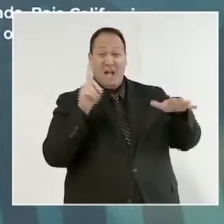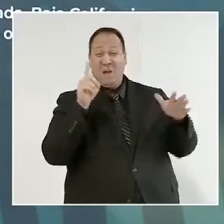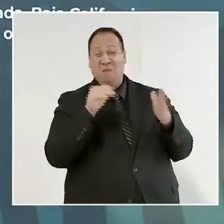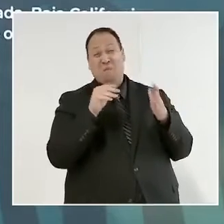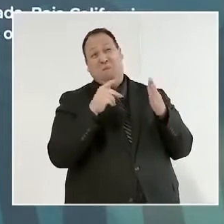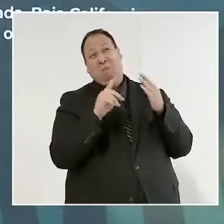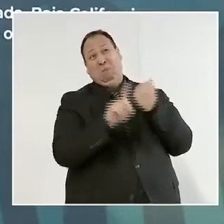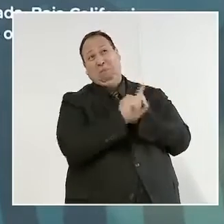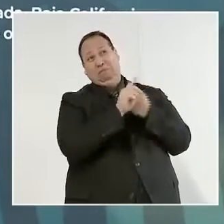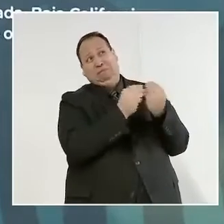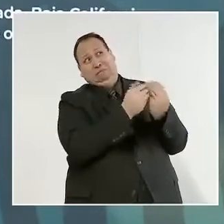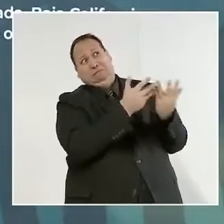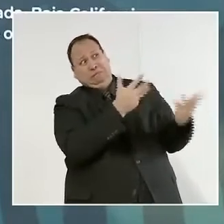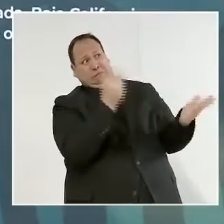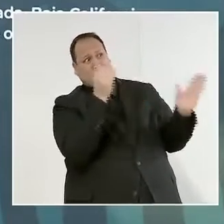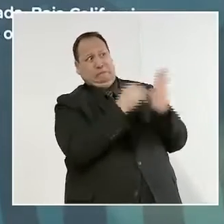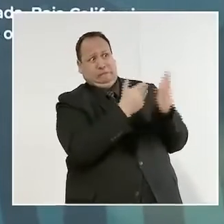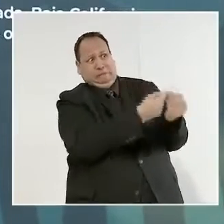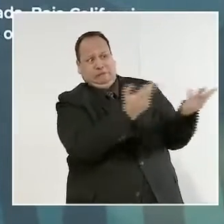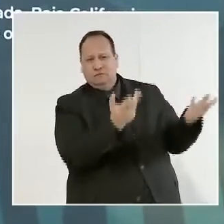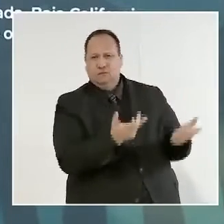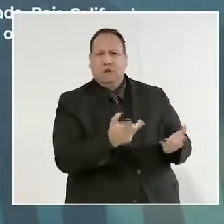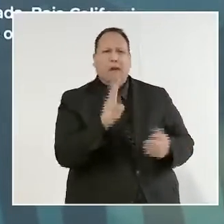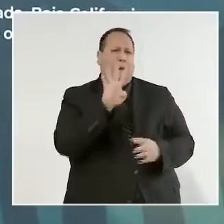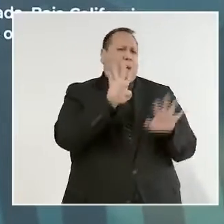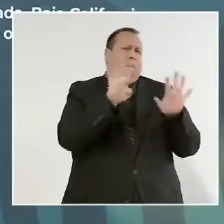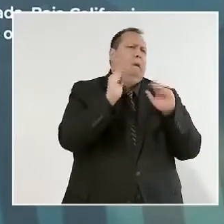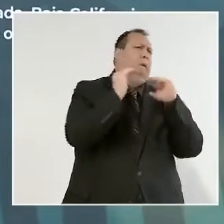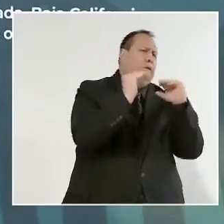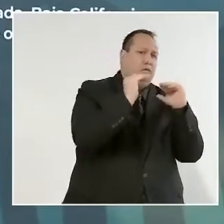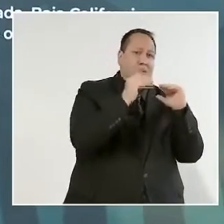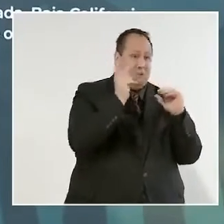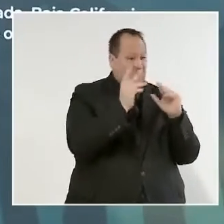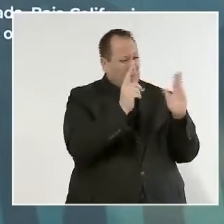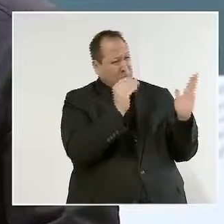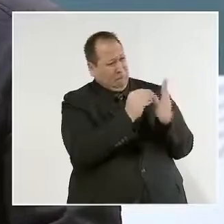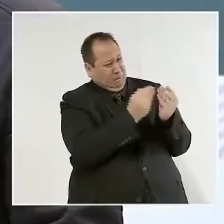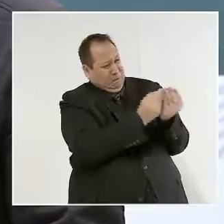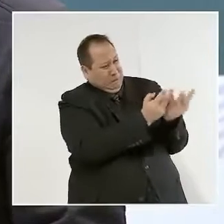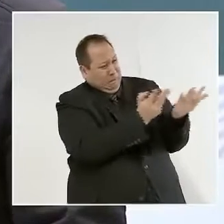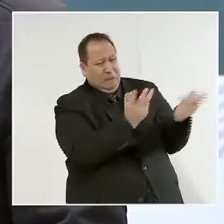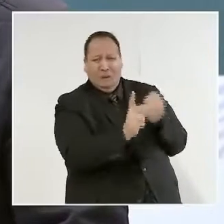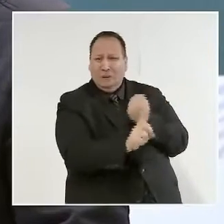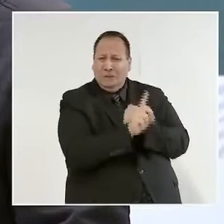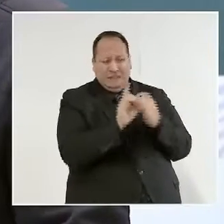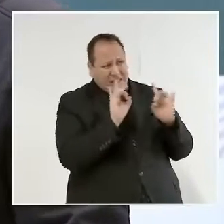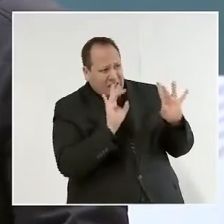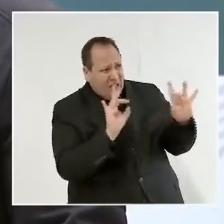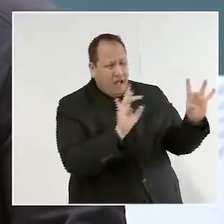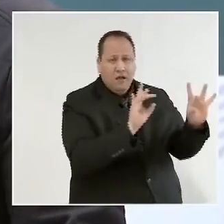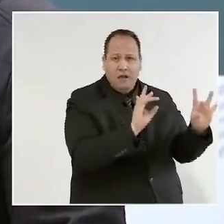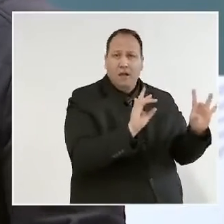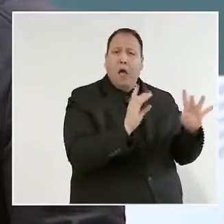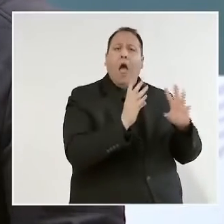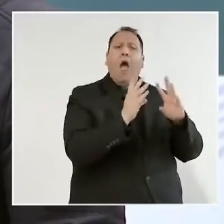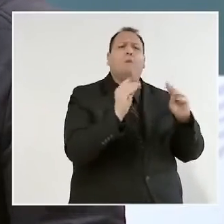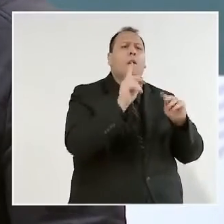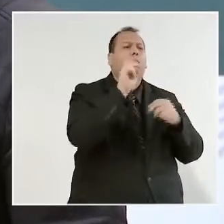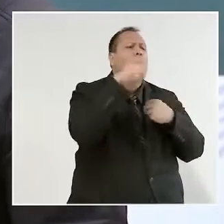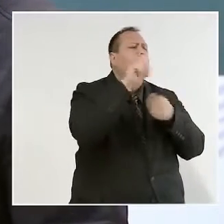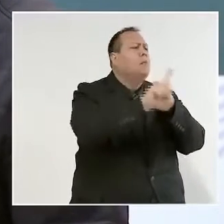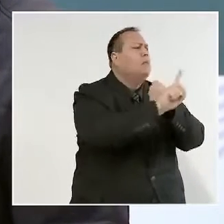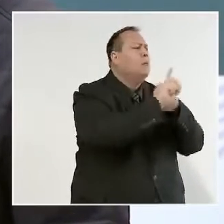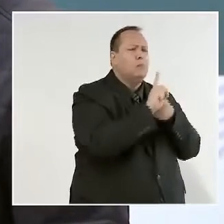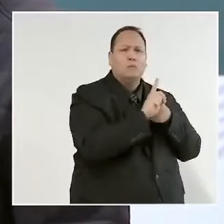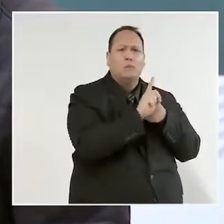problemas. A lo mejor nada más tiene ya 900, pero tenía 1,000 problemas que eran sencillos de resolverse